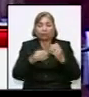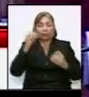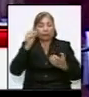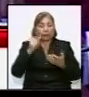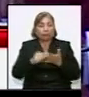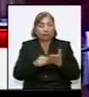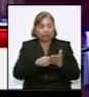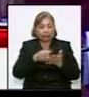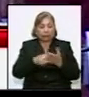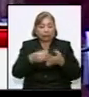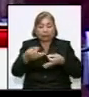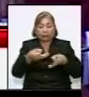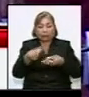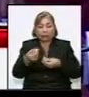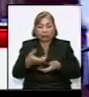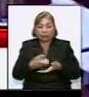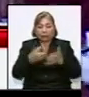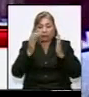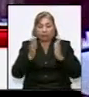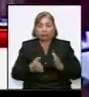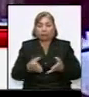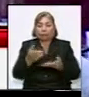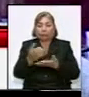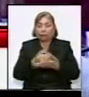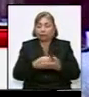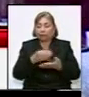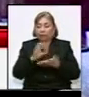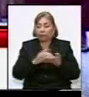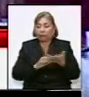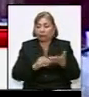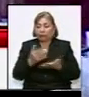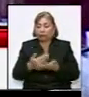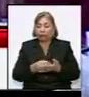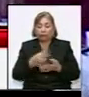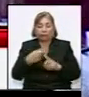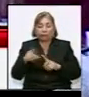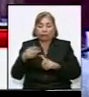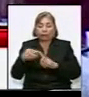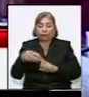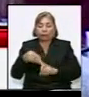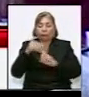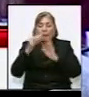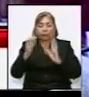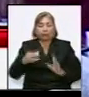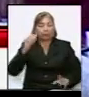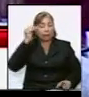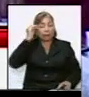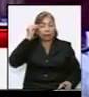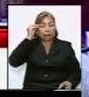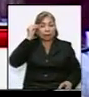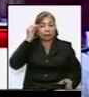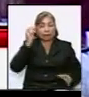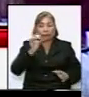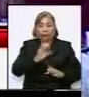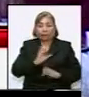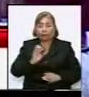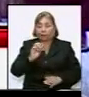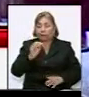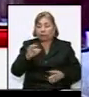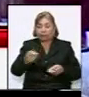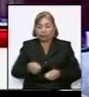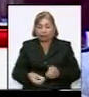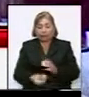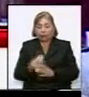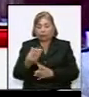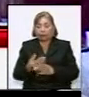economistas contadores ingenieros de las especialidades de ingeniería civil agrícola